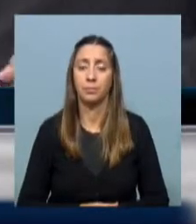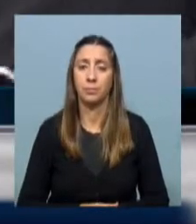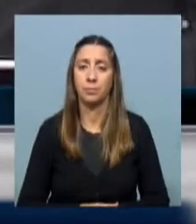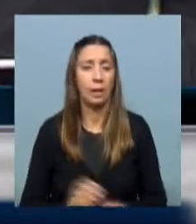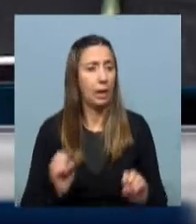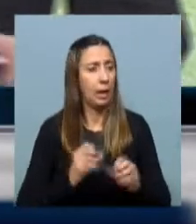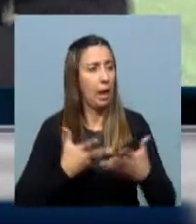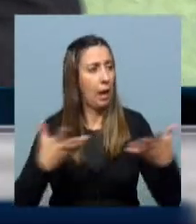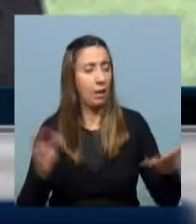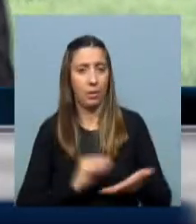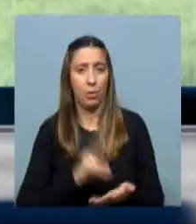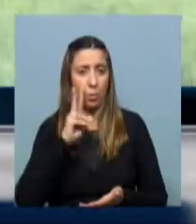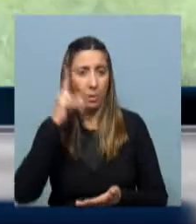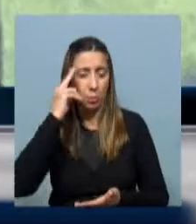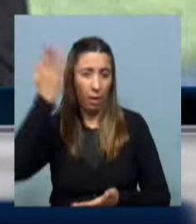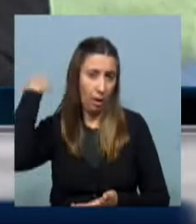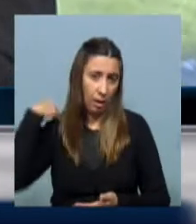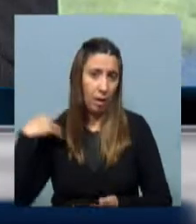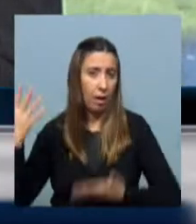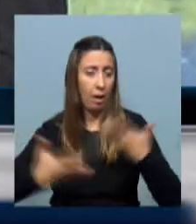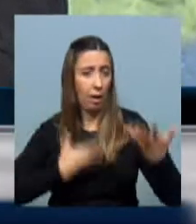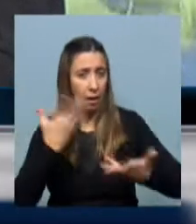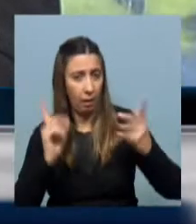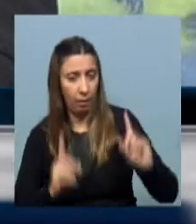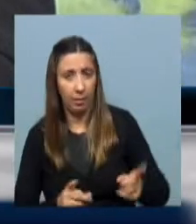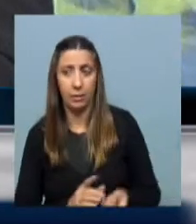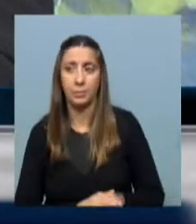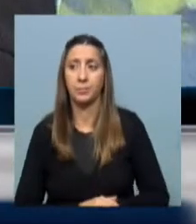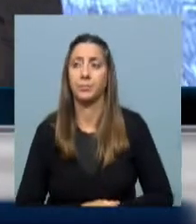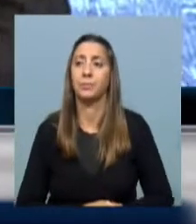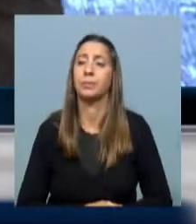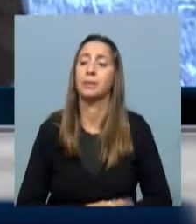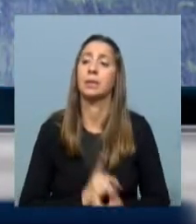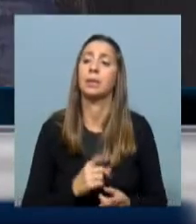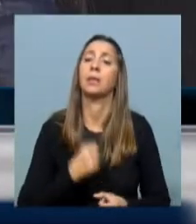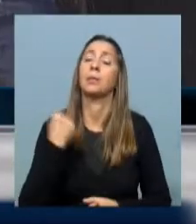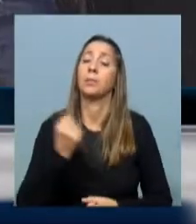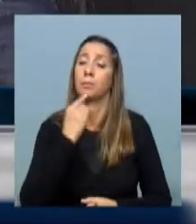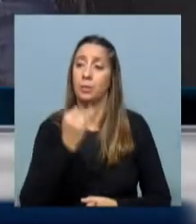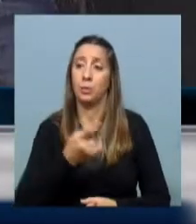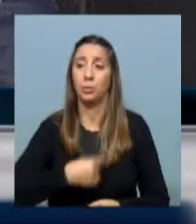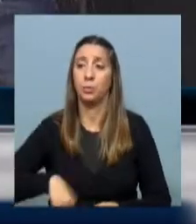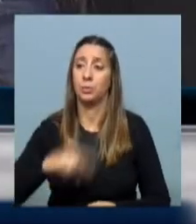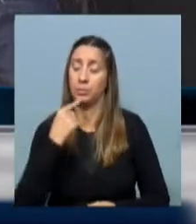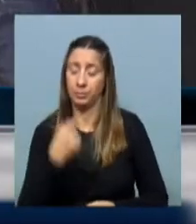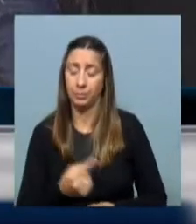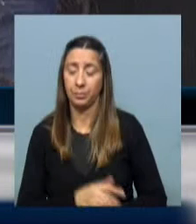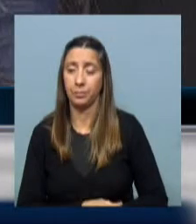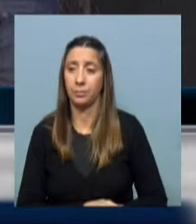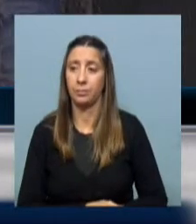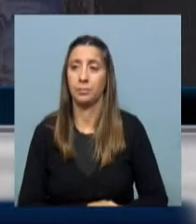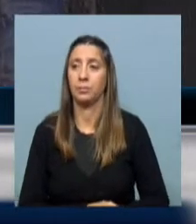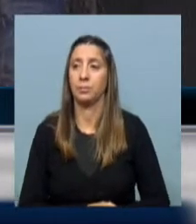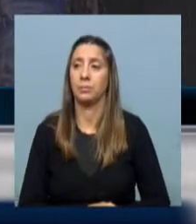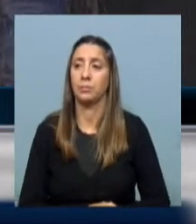mucho más grande. Y en el 2009, también. Bueno, fueron los grandes incendios también. En el 2009 también. Muy importante. Pero también es importante destacar que cuando nosotros decimos que no